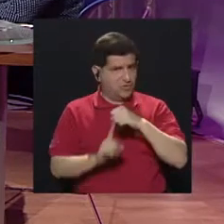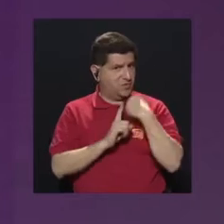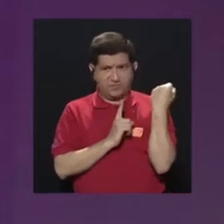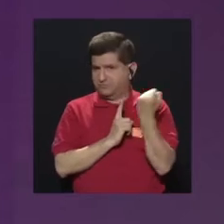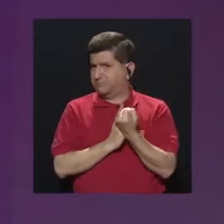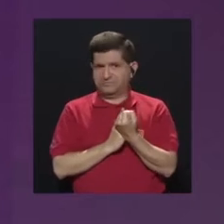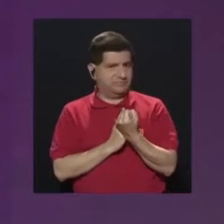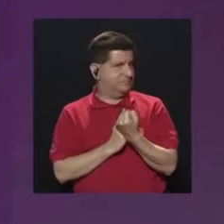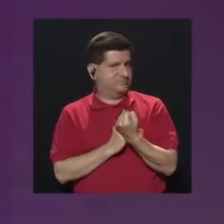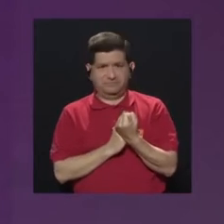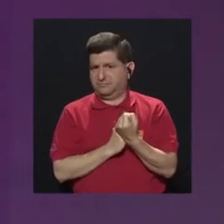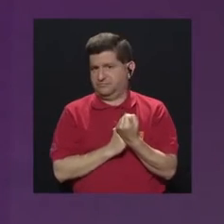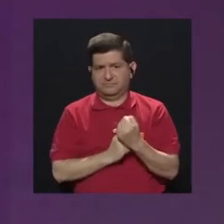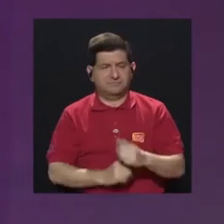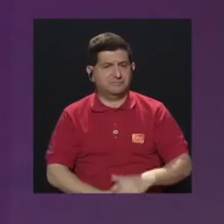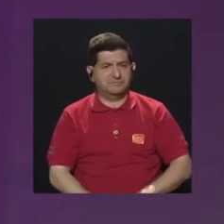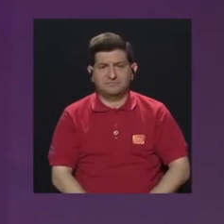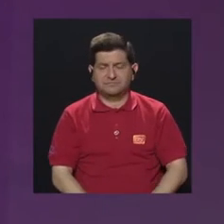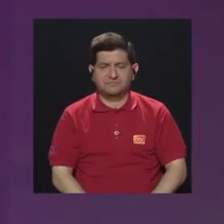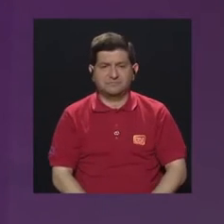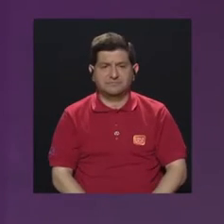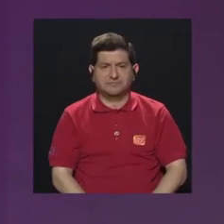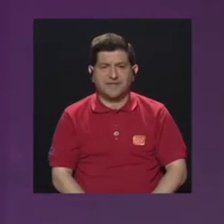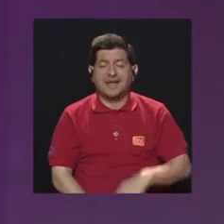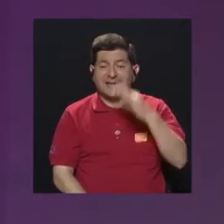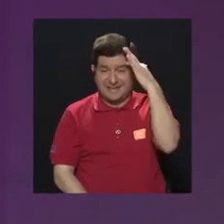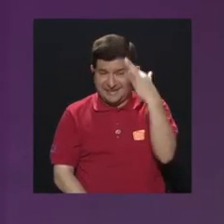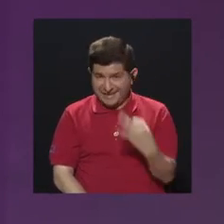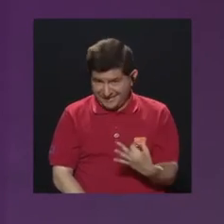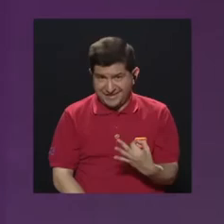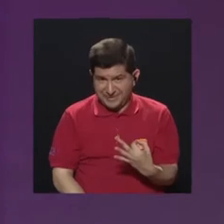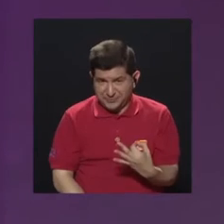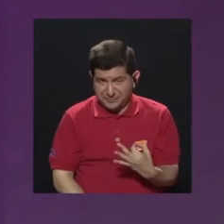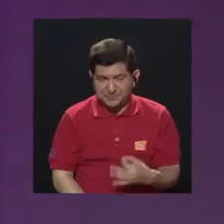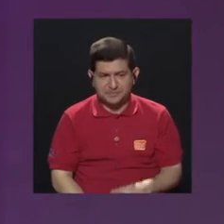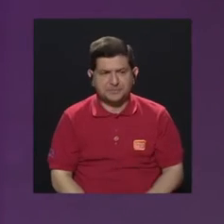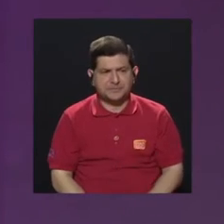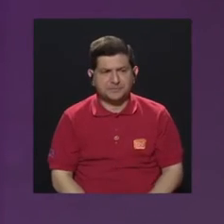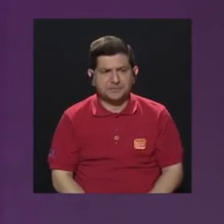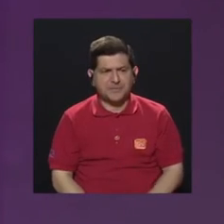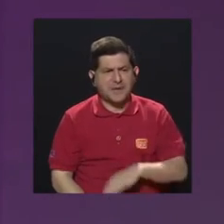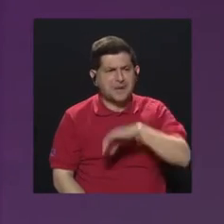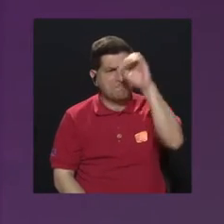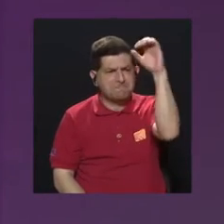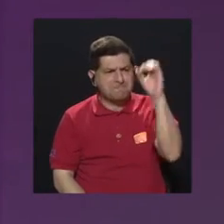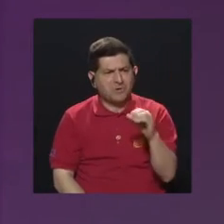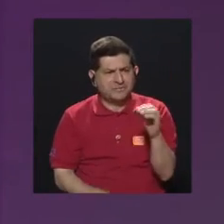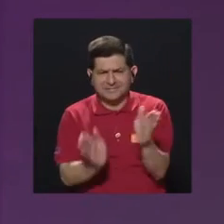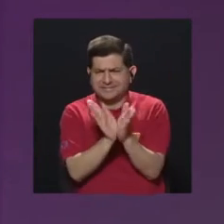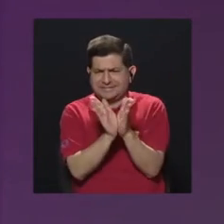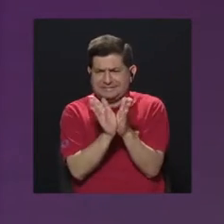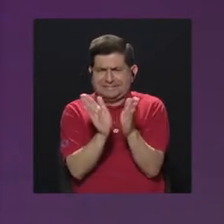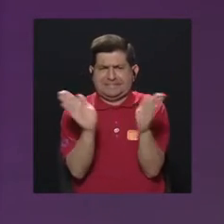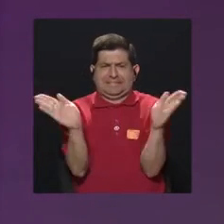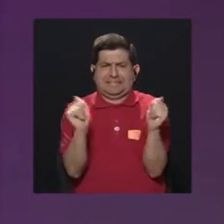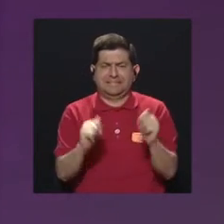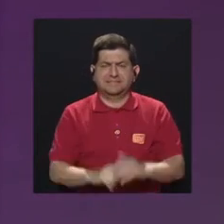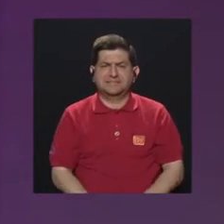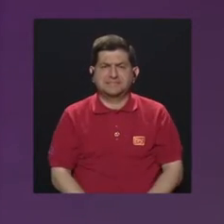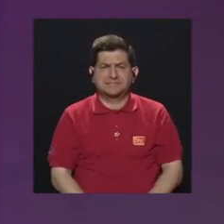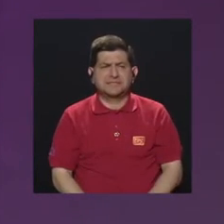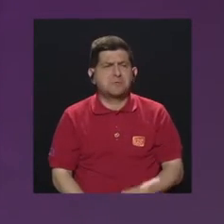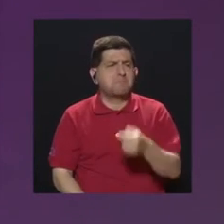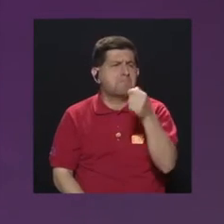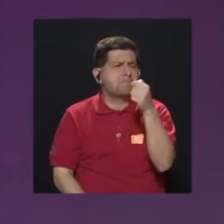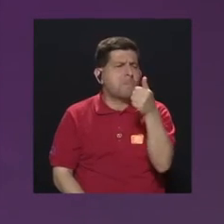no estamos en mucho mejor lugar y creo que hay como porcentajes muy generalizados con algunas